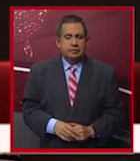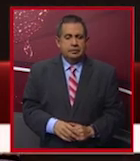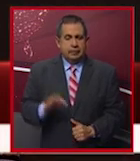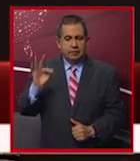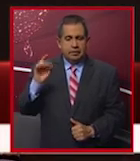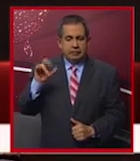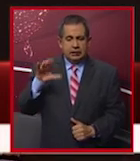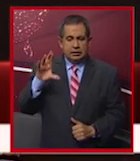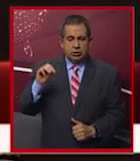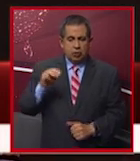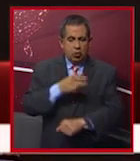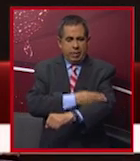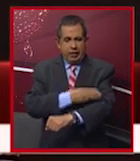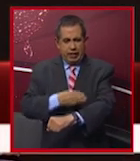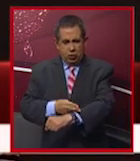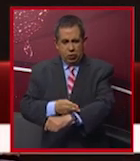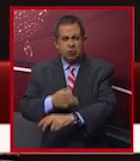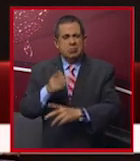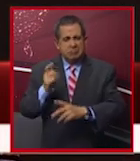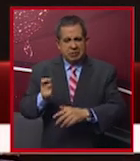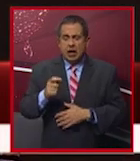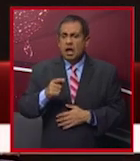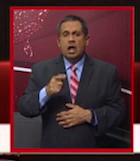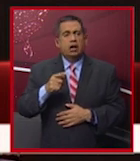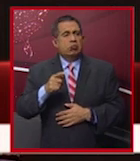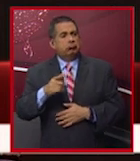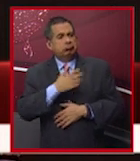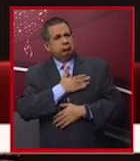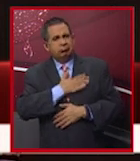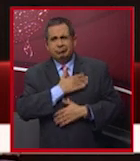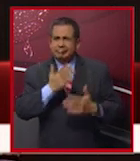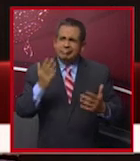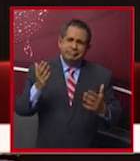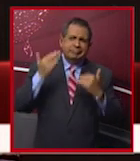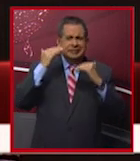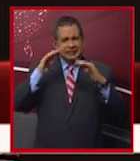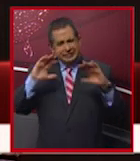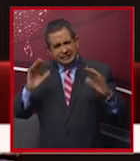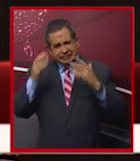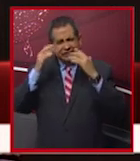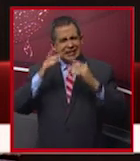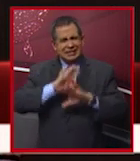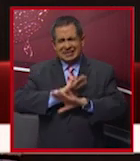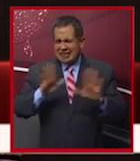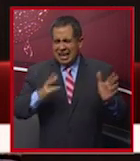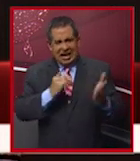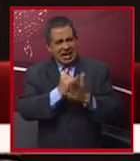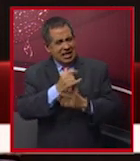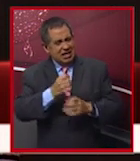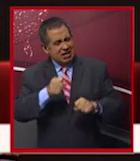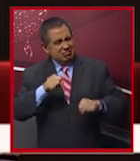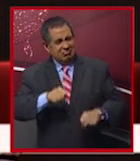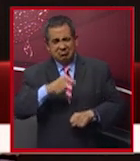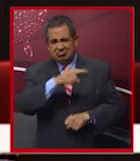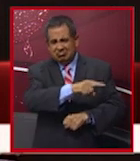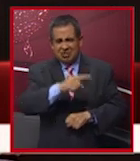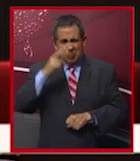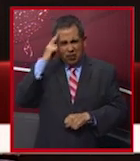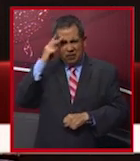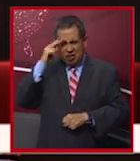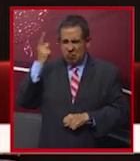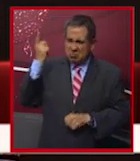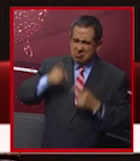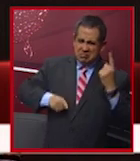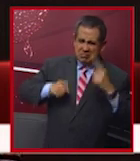Francisco I. Madero convocó a todas y a todos los mexicanos a poner fin al autoritarismo y a tomar en sus